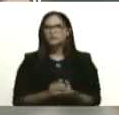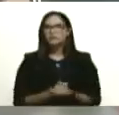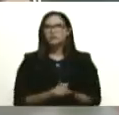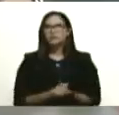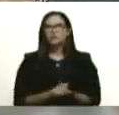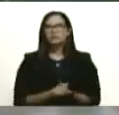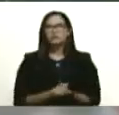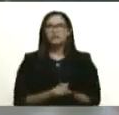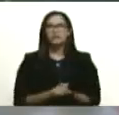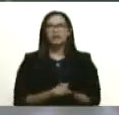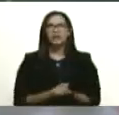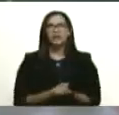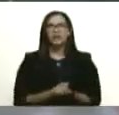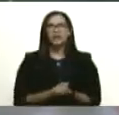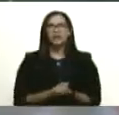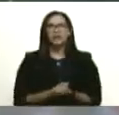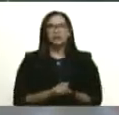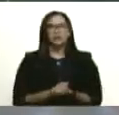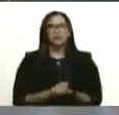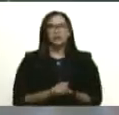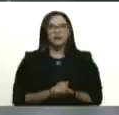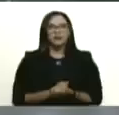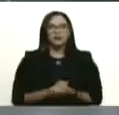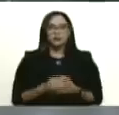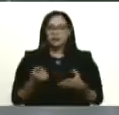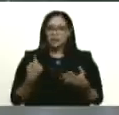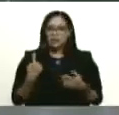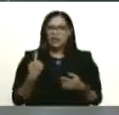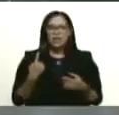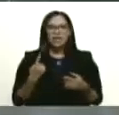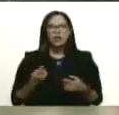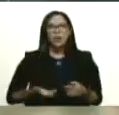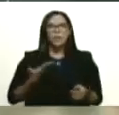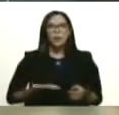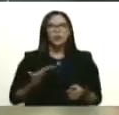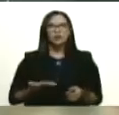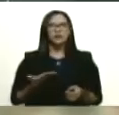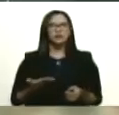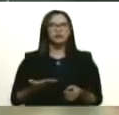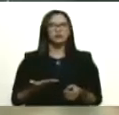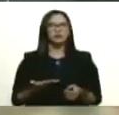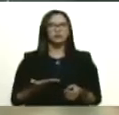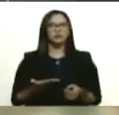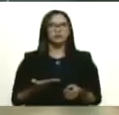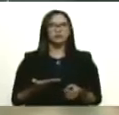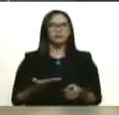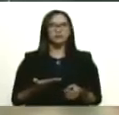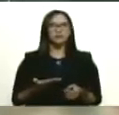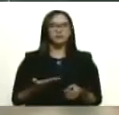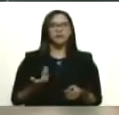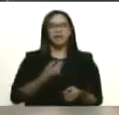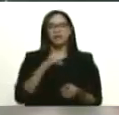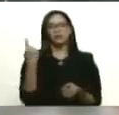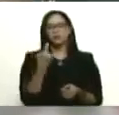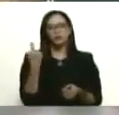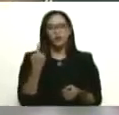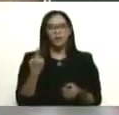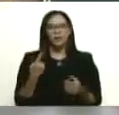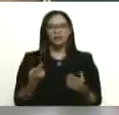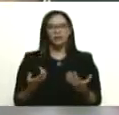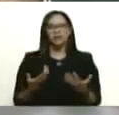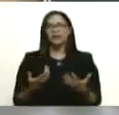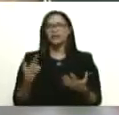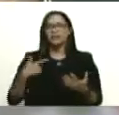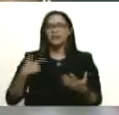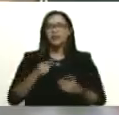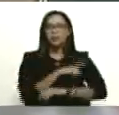Que el soporte fundamental para no solo conservar el poder de la